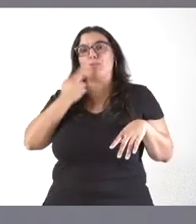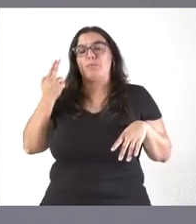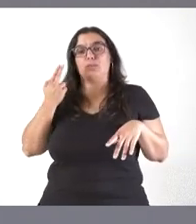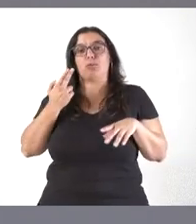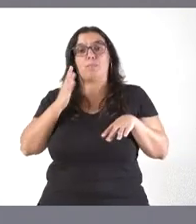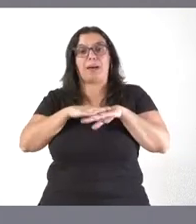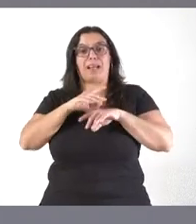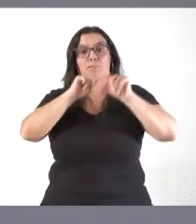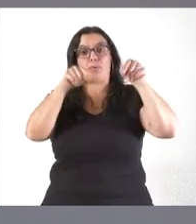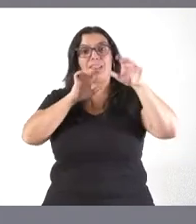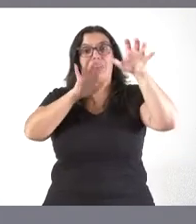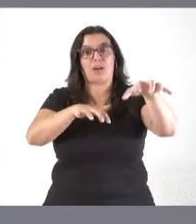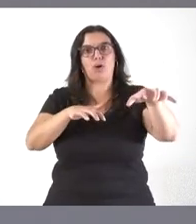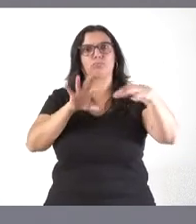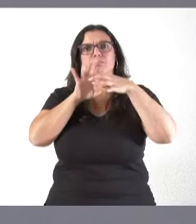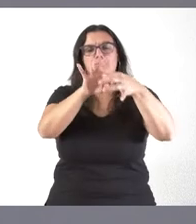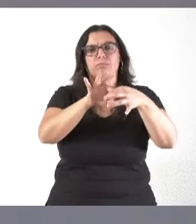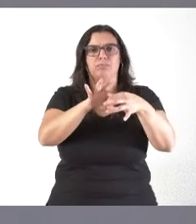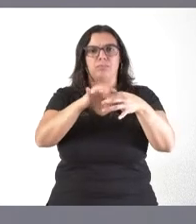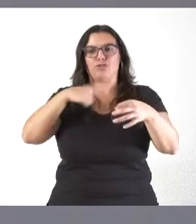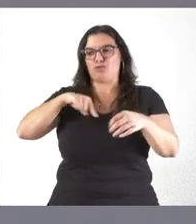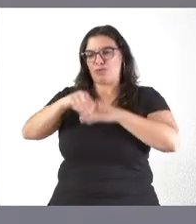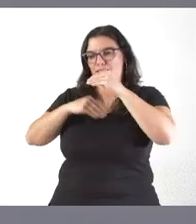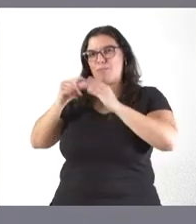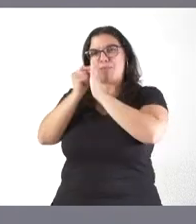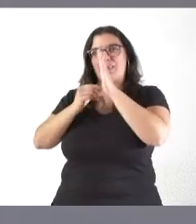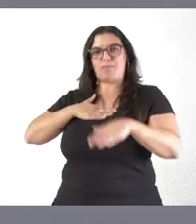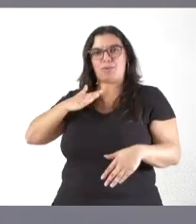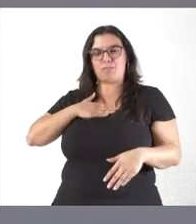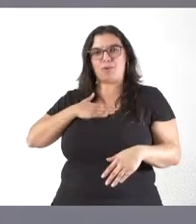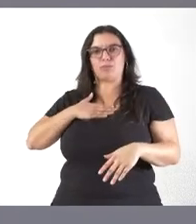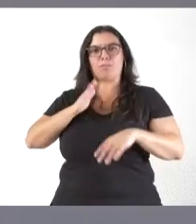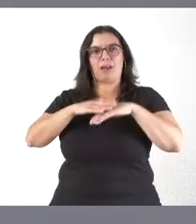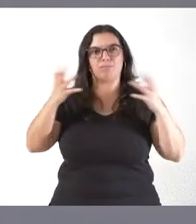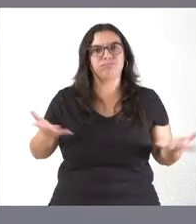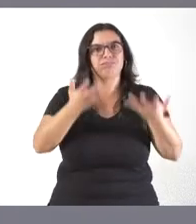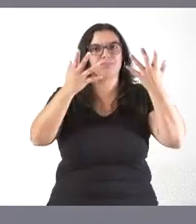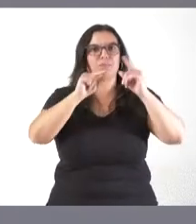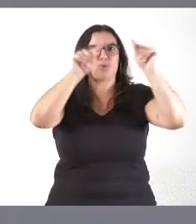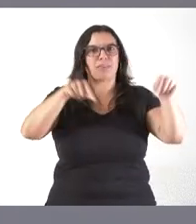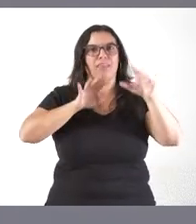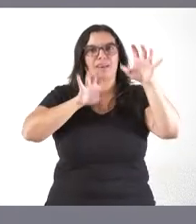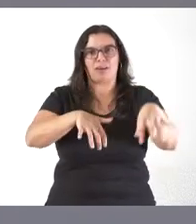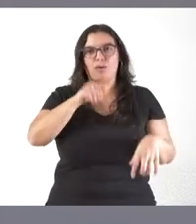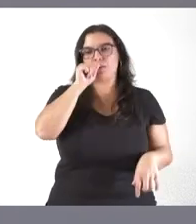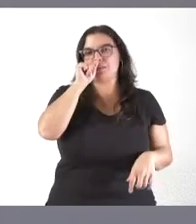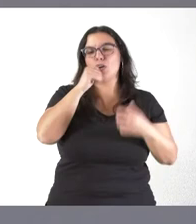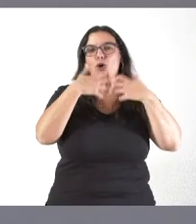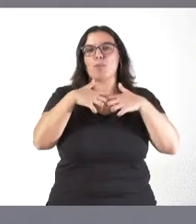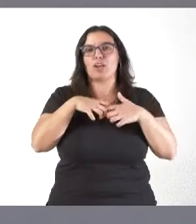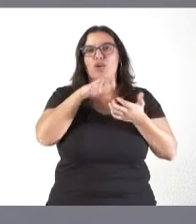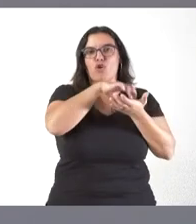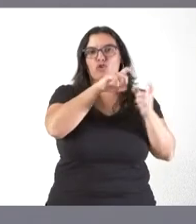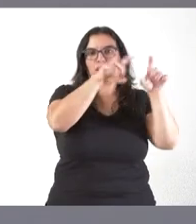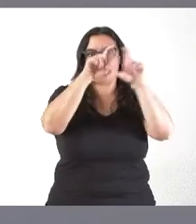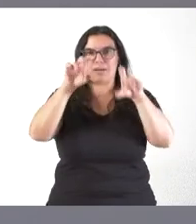tiene mucho que ver con las actuaciones que venimos desarrollando en favor de la provincia de León en nuestros polígonos empresariales con